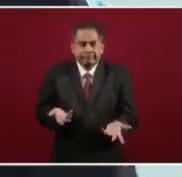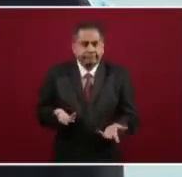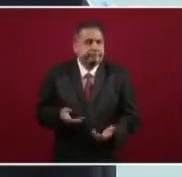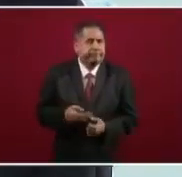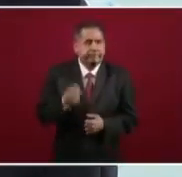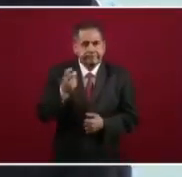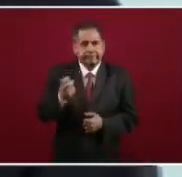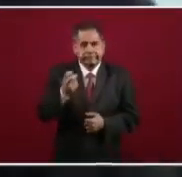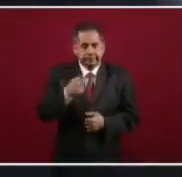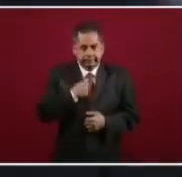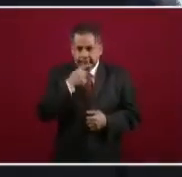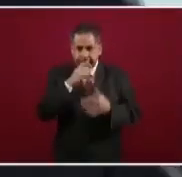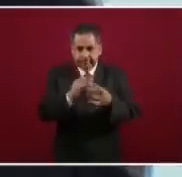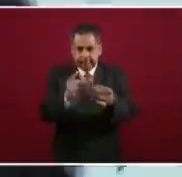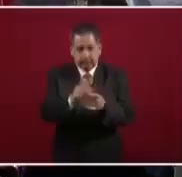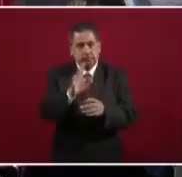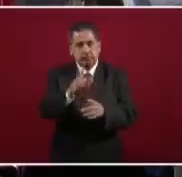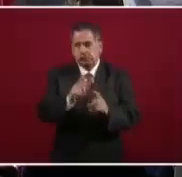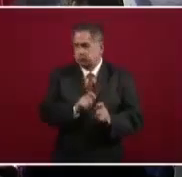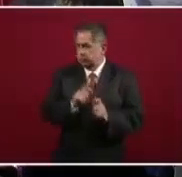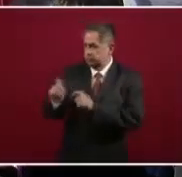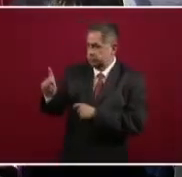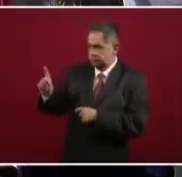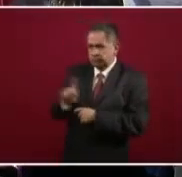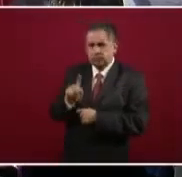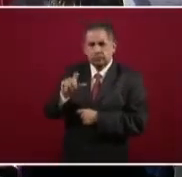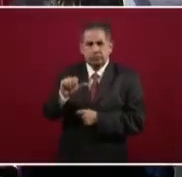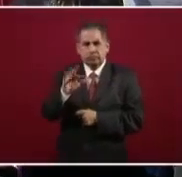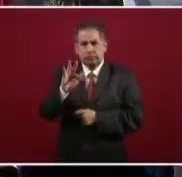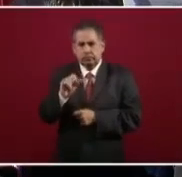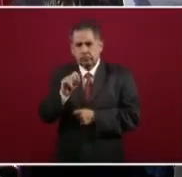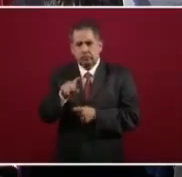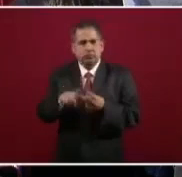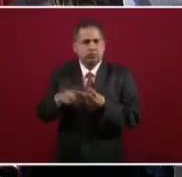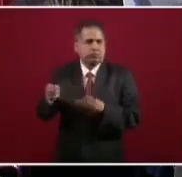eso es lo que puedo comentar pero a ver alfonso